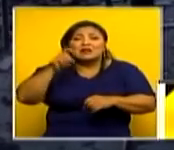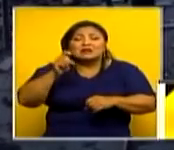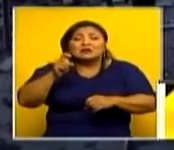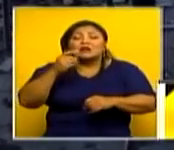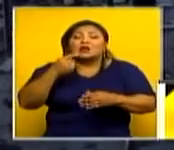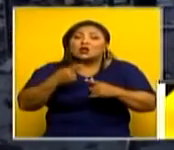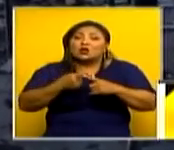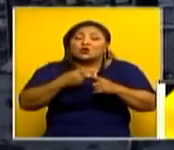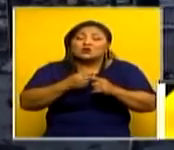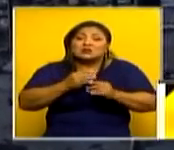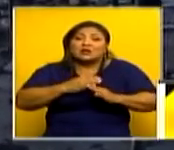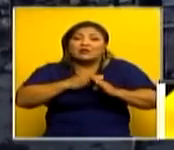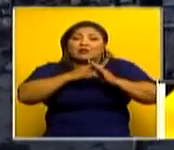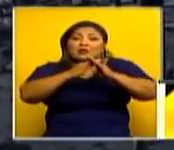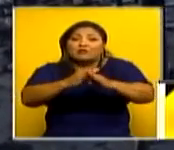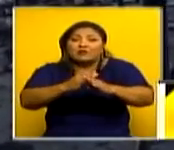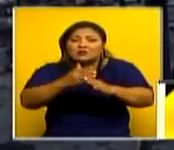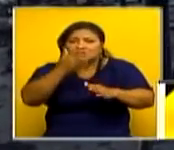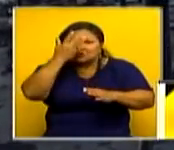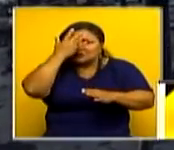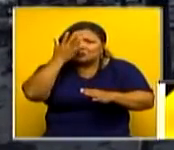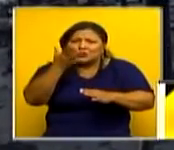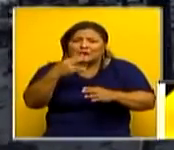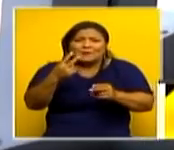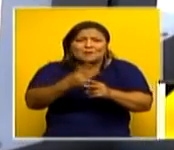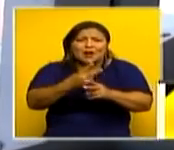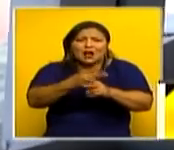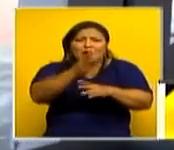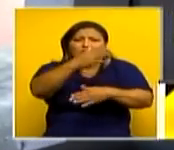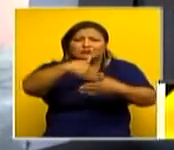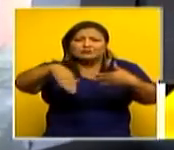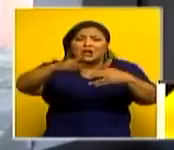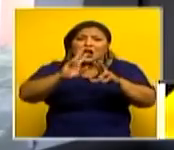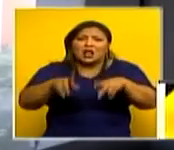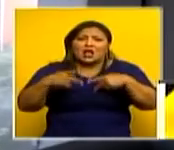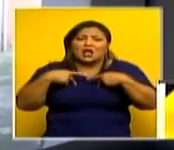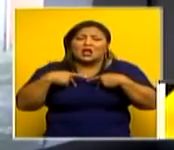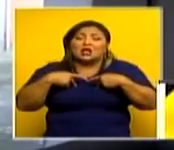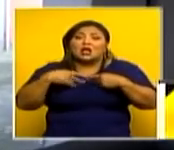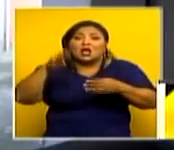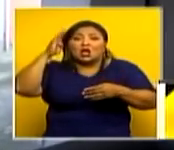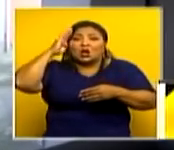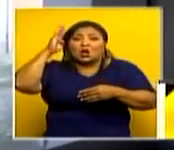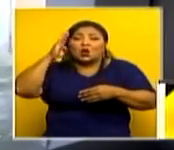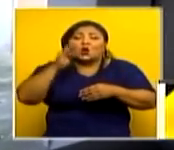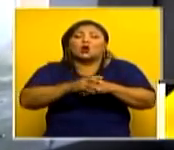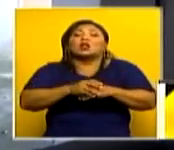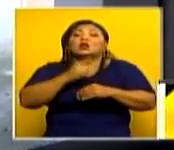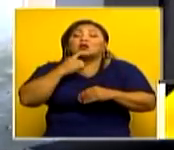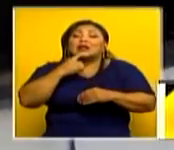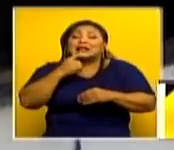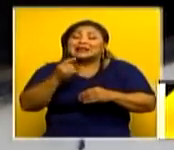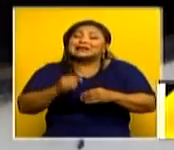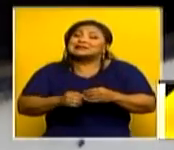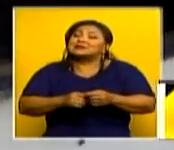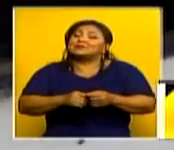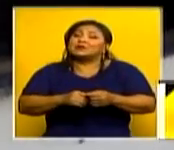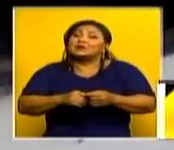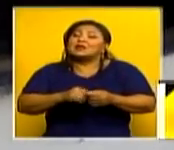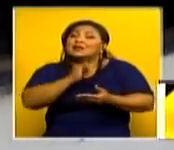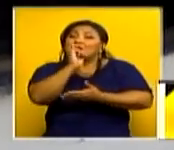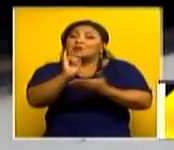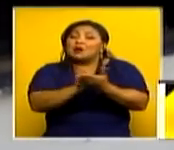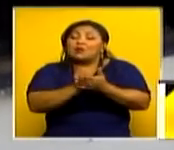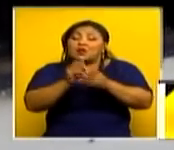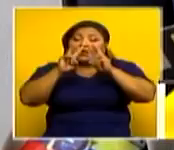la legítima defensa por el inminente peligro que corría su vida. El coronel Jimmy Viteri, comandante de policía de Imbabura, indica que se